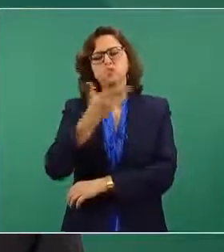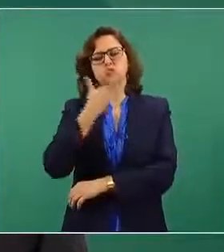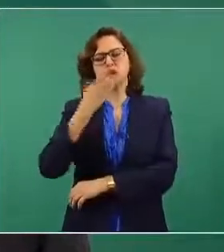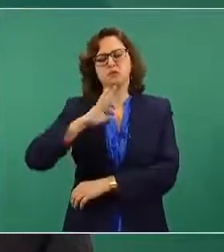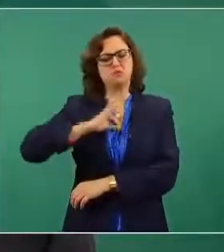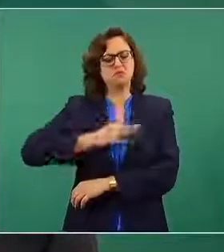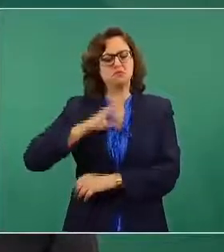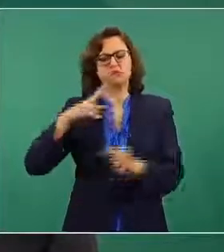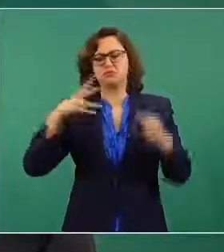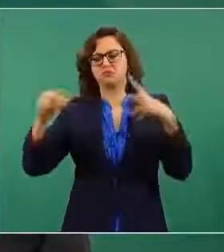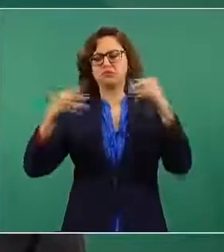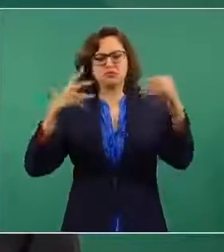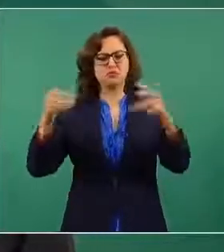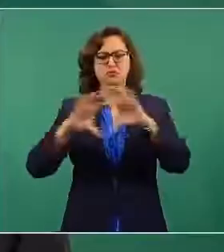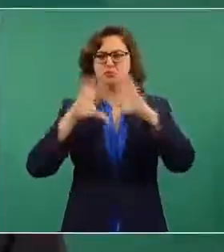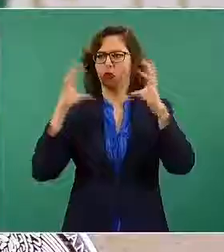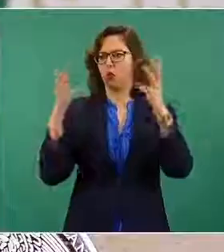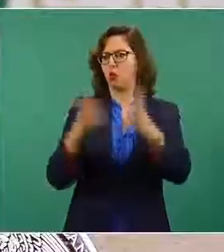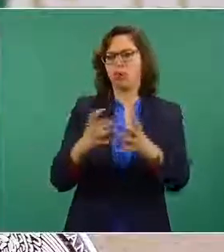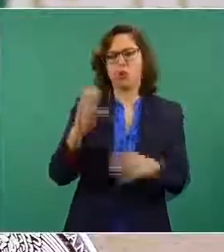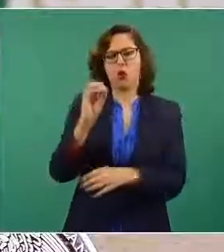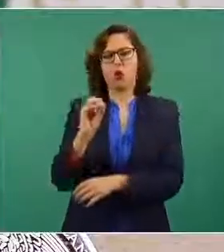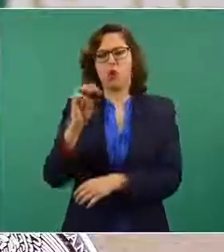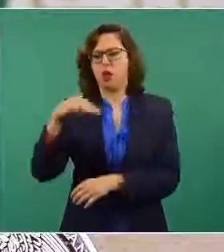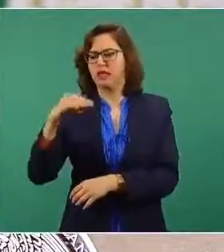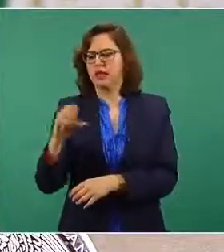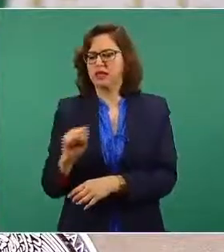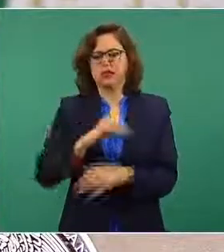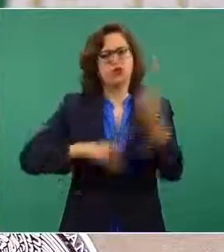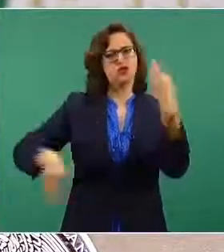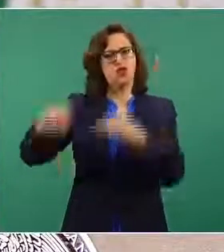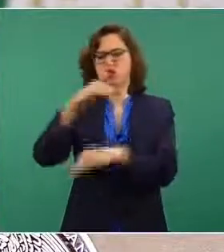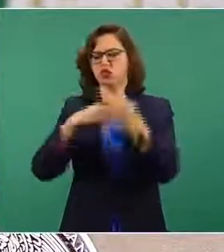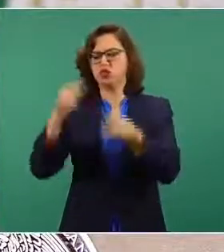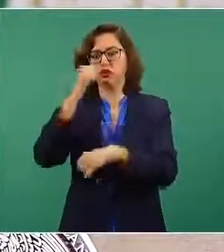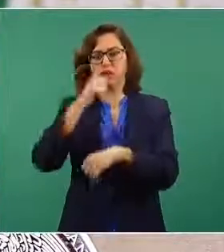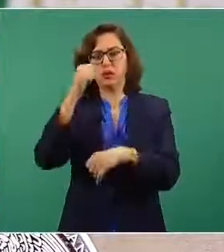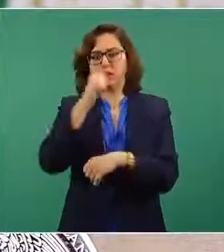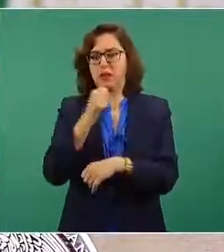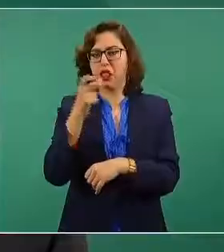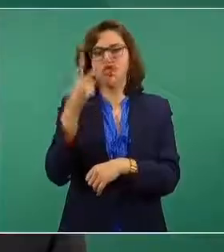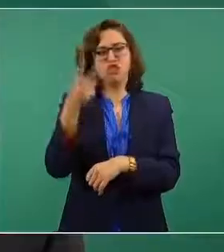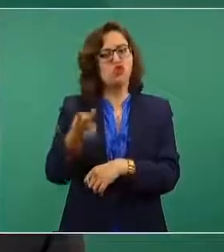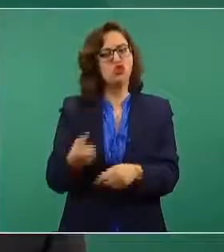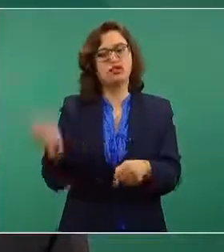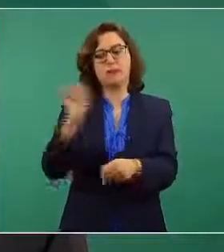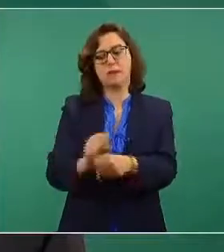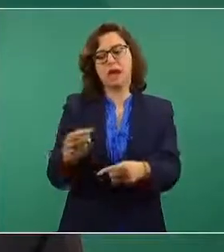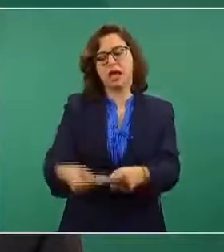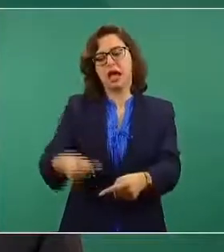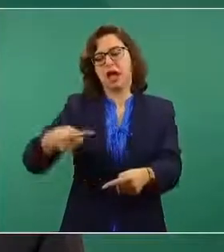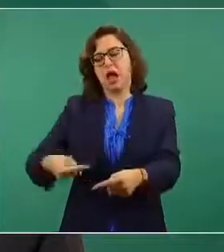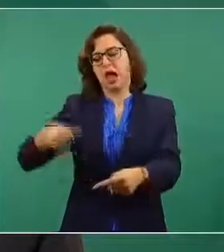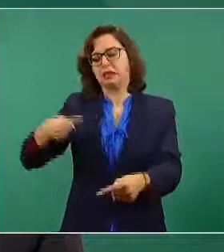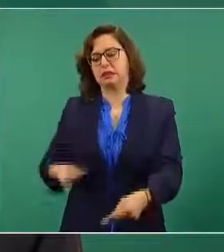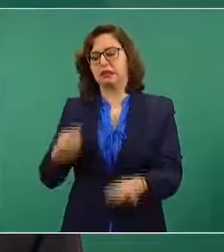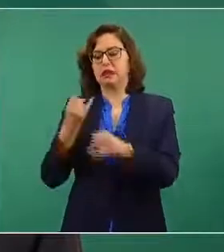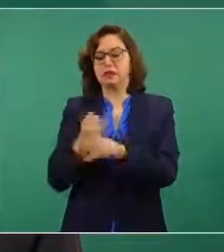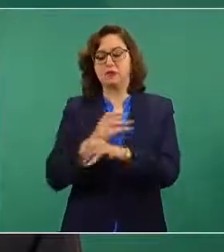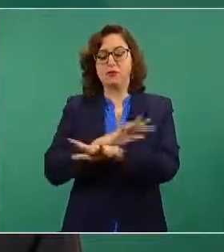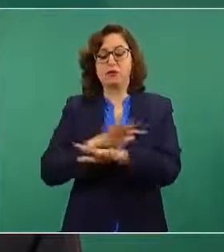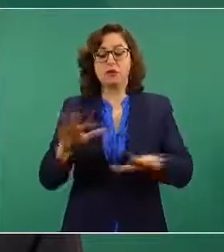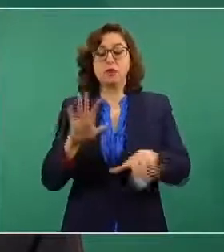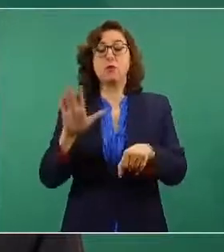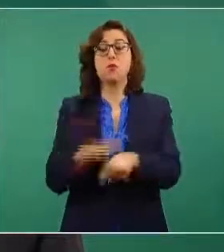mundo, así lo maneja la Organización Mundial de la Salud también. Pero de la semana 12, que es la última que aparece